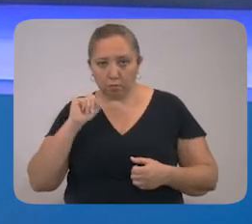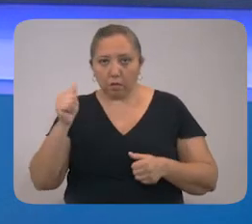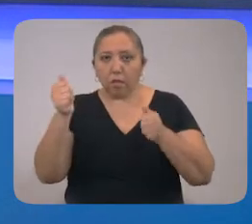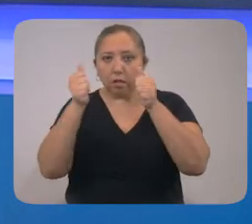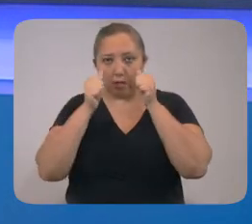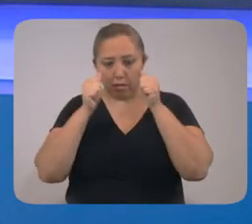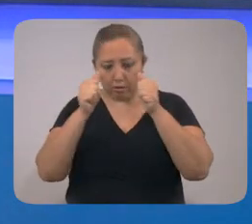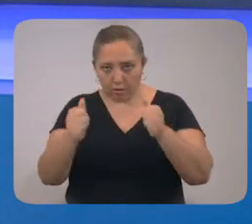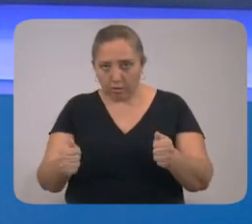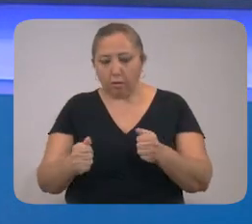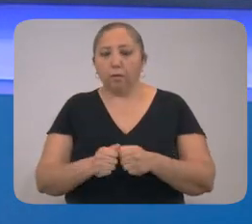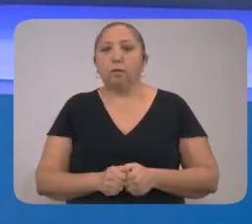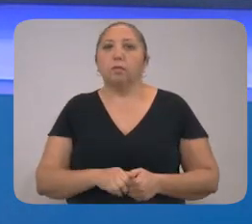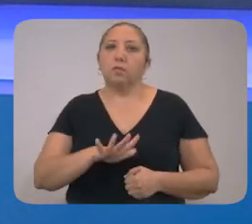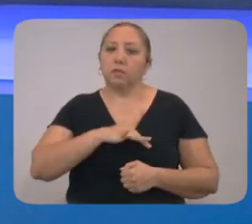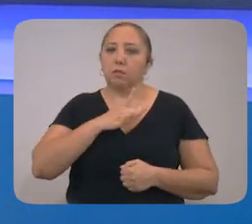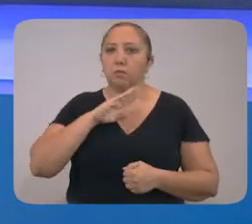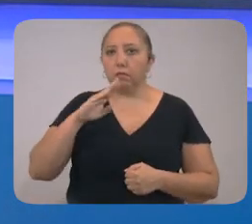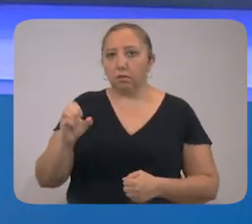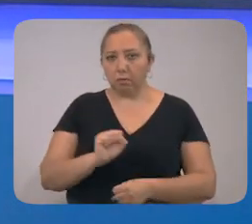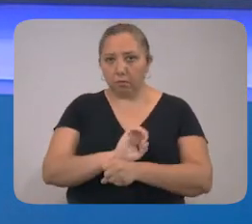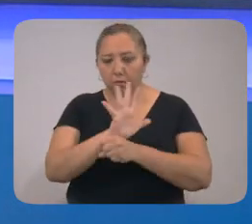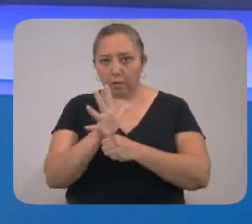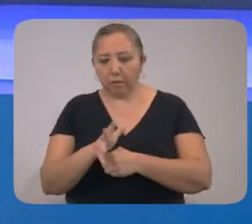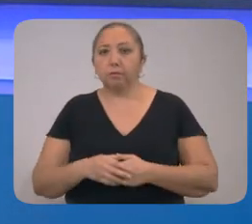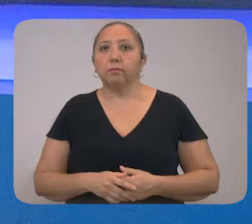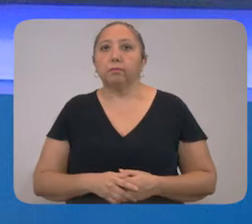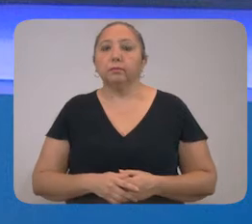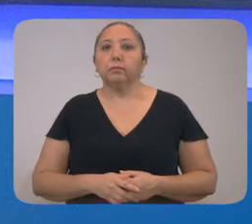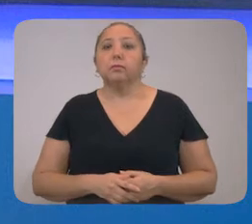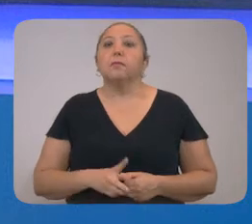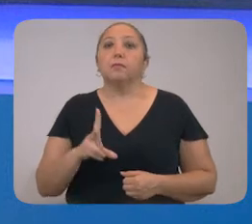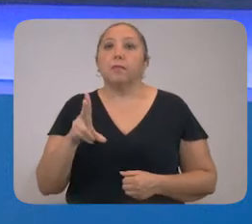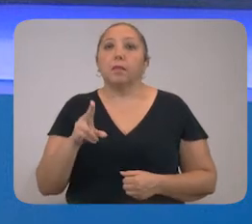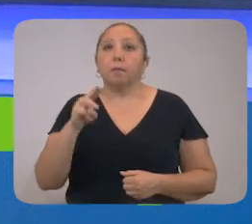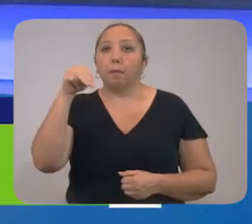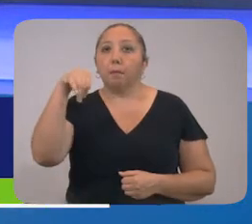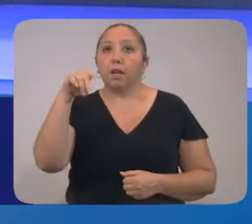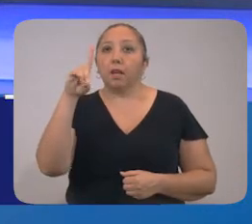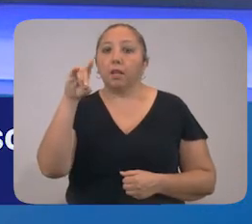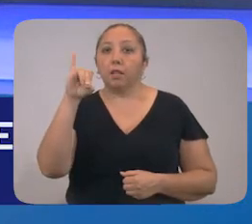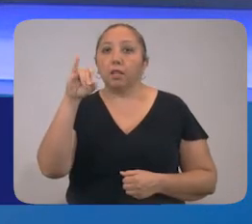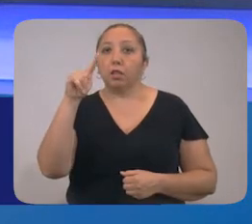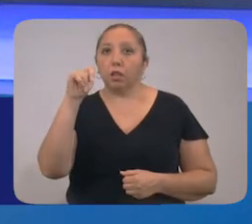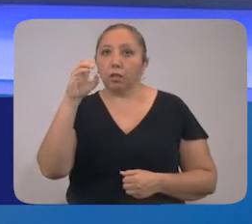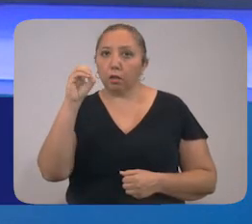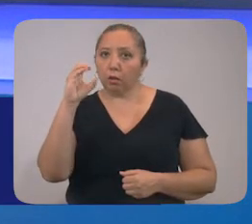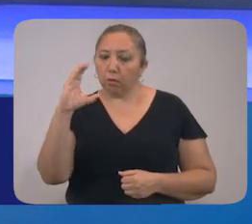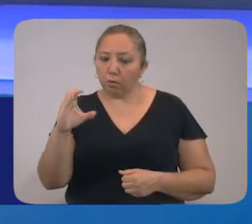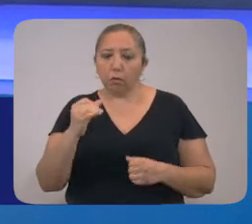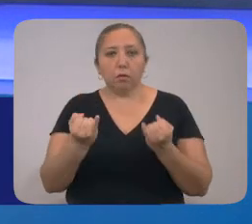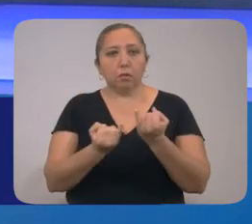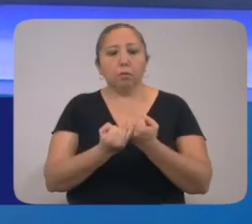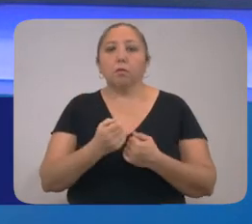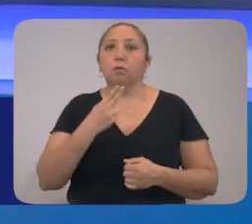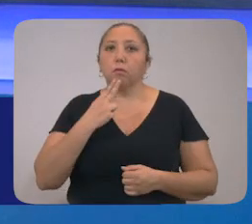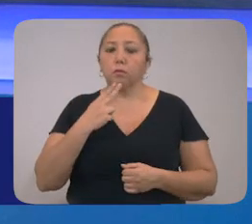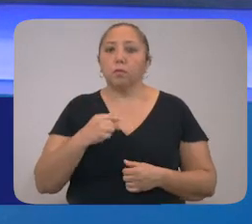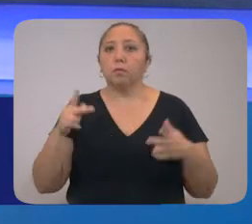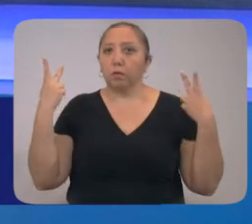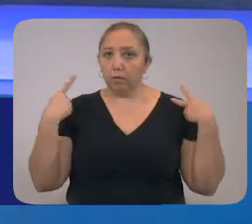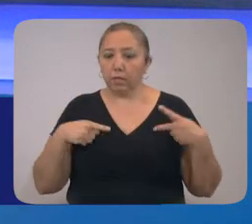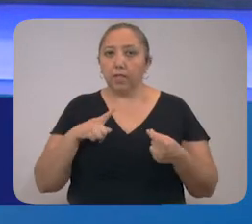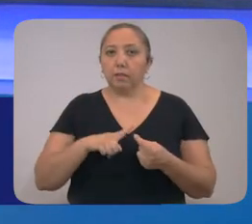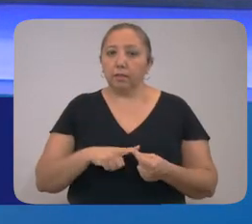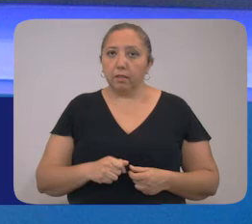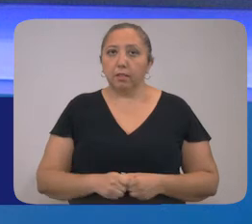ser atendido ante los síntomas de coronavirus. La aplicación Meditoc igual está diseñada para uso único y exclusivo de